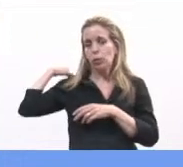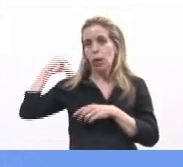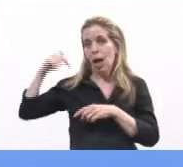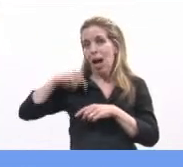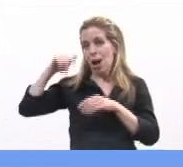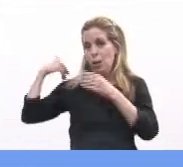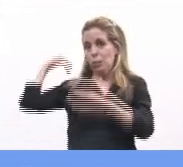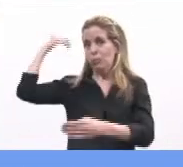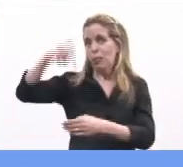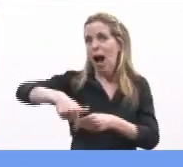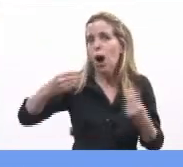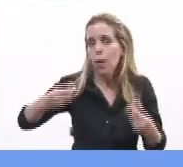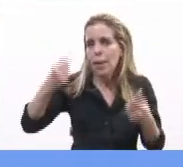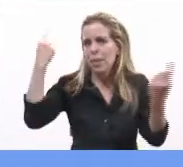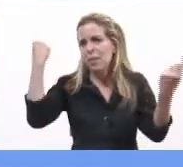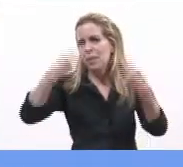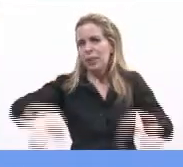del encierro